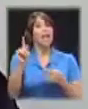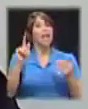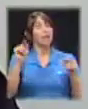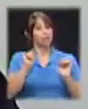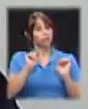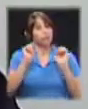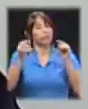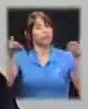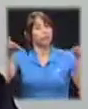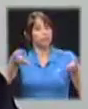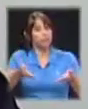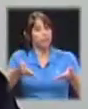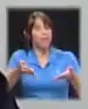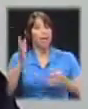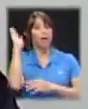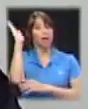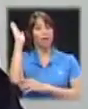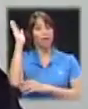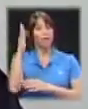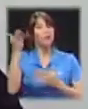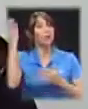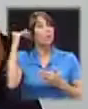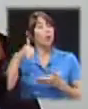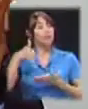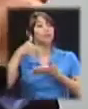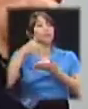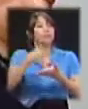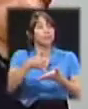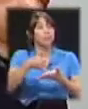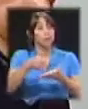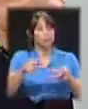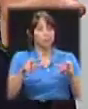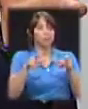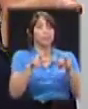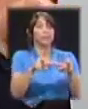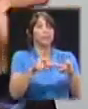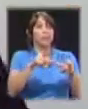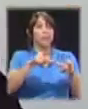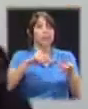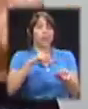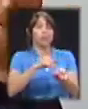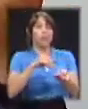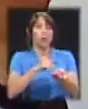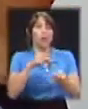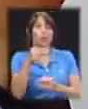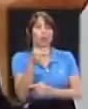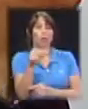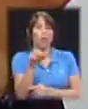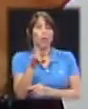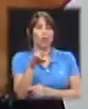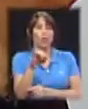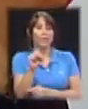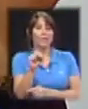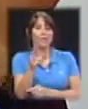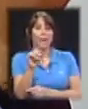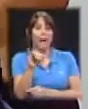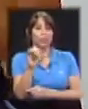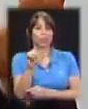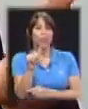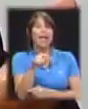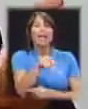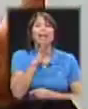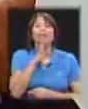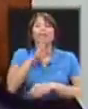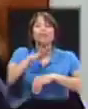otorgó el doctorado honoris causa, sobre, donde habló sobre el tema de desarrollo económico y cómo